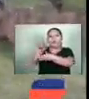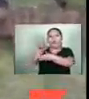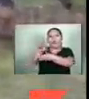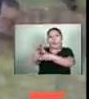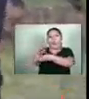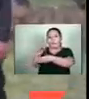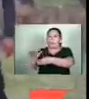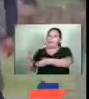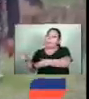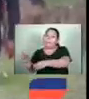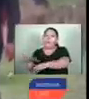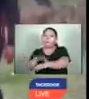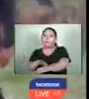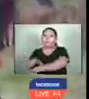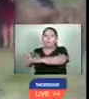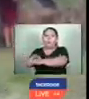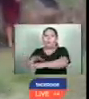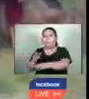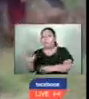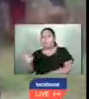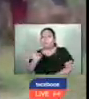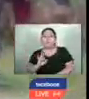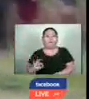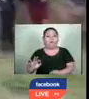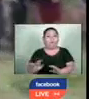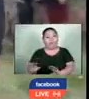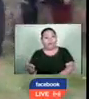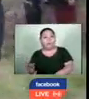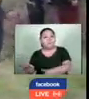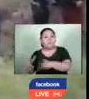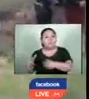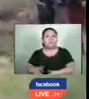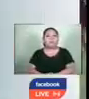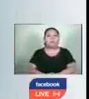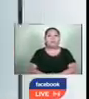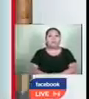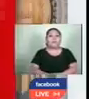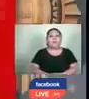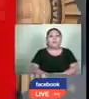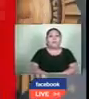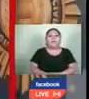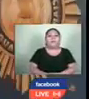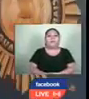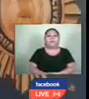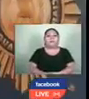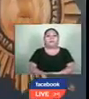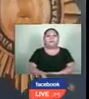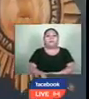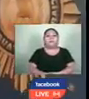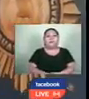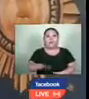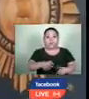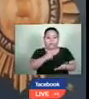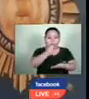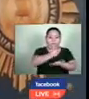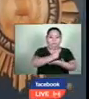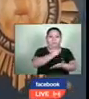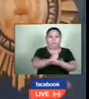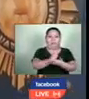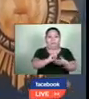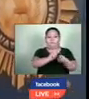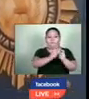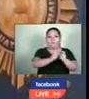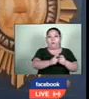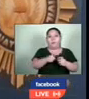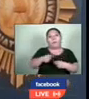un país a otro a sus mejores presas, los menores. A los que se le extienden documentos alterados para poder cruzar